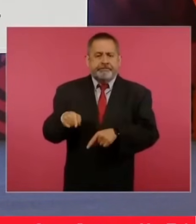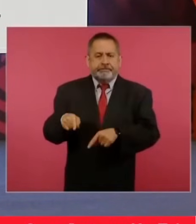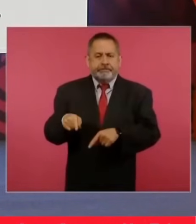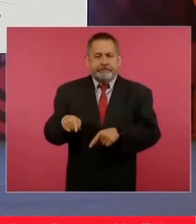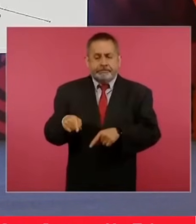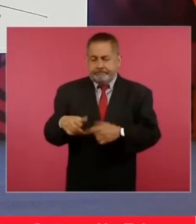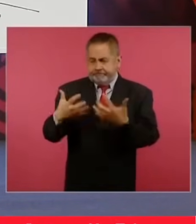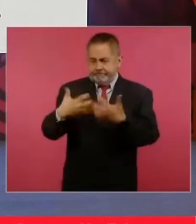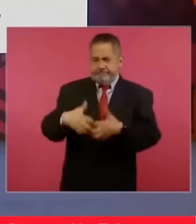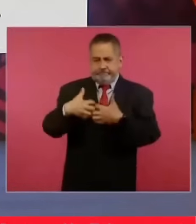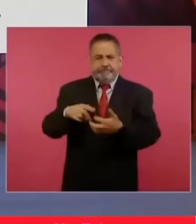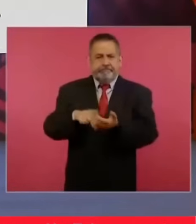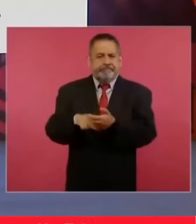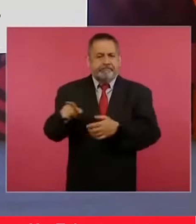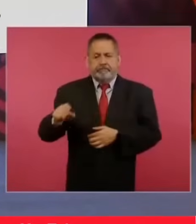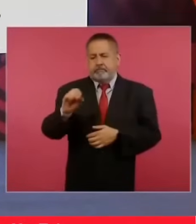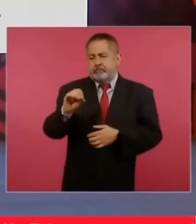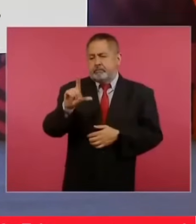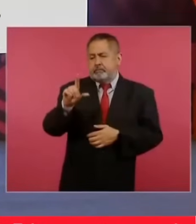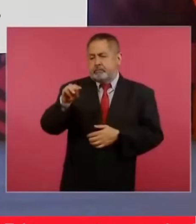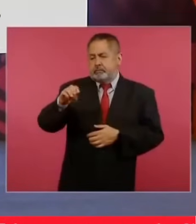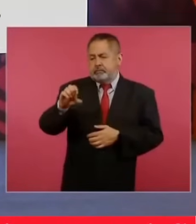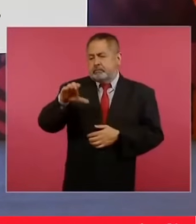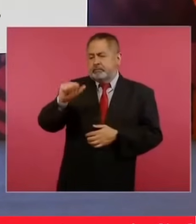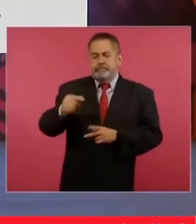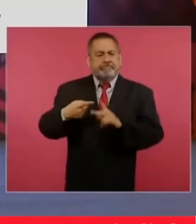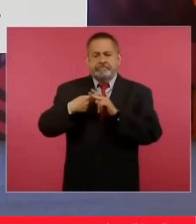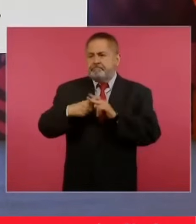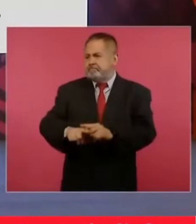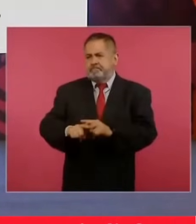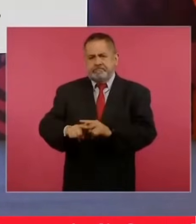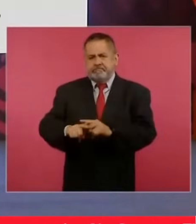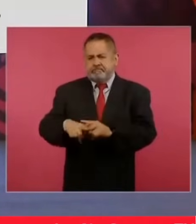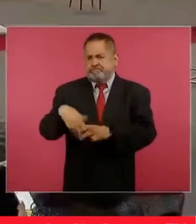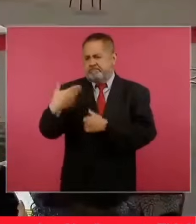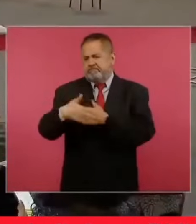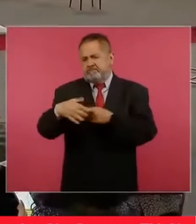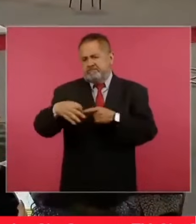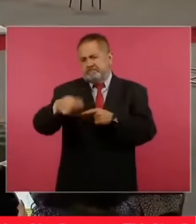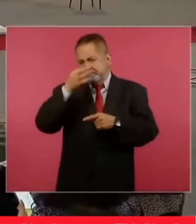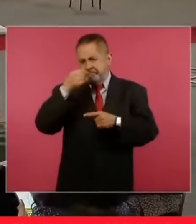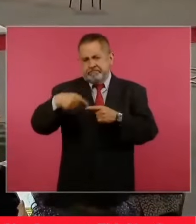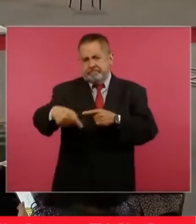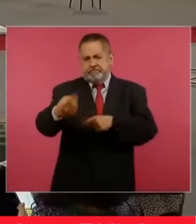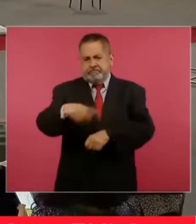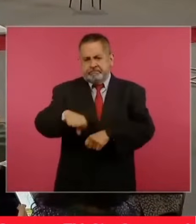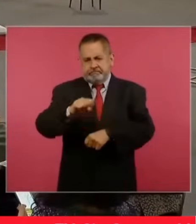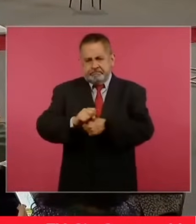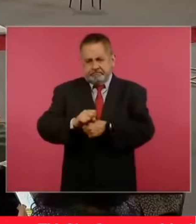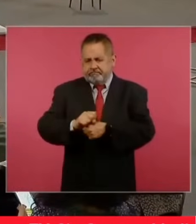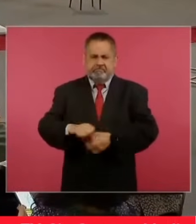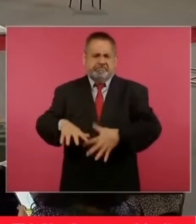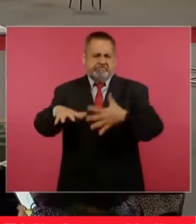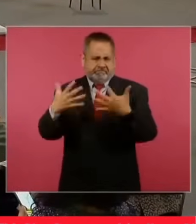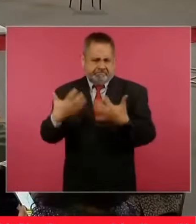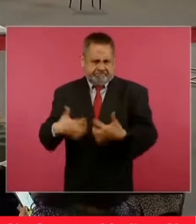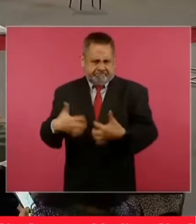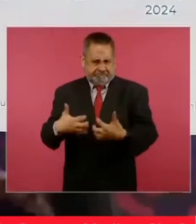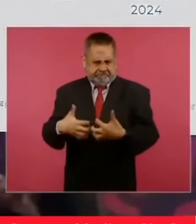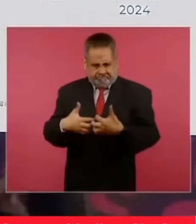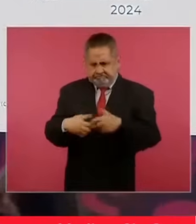la refinería Olmeca va a entrar en las próximas semanas a producción